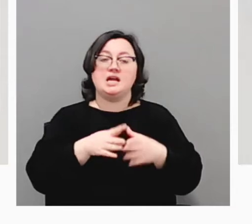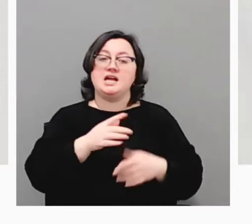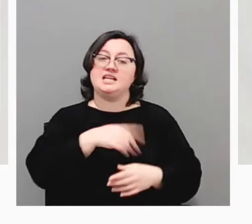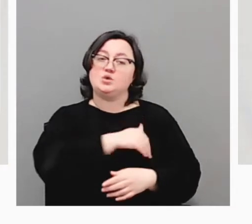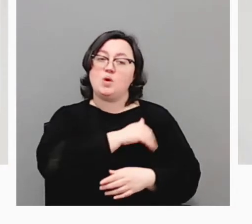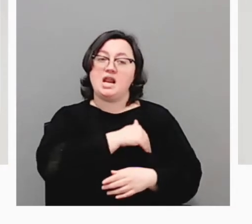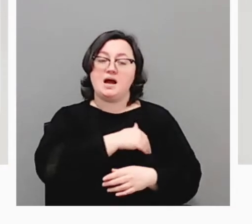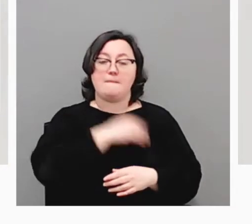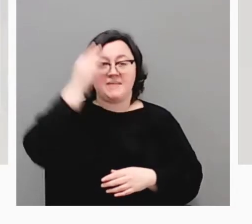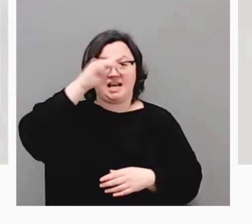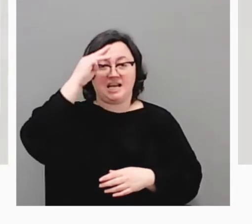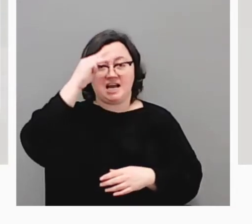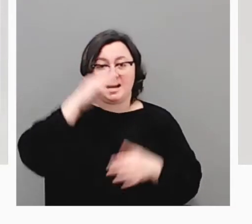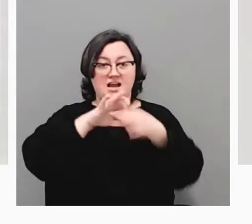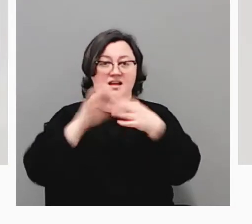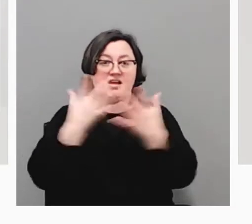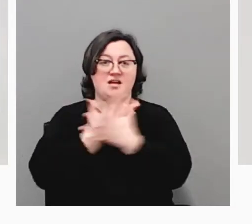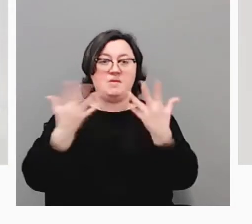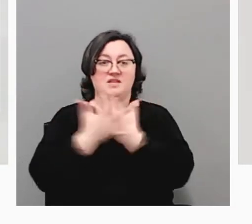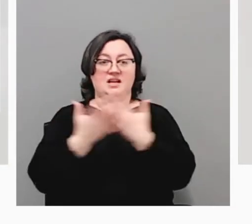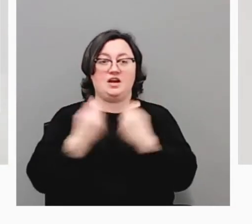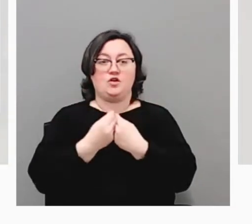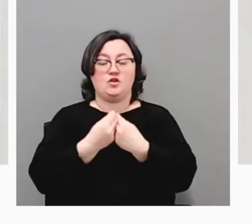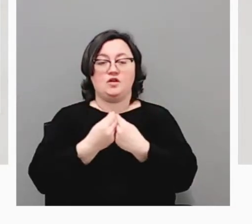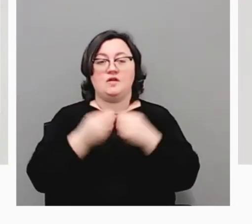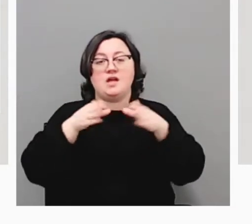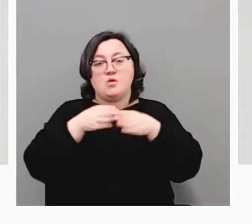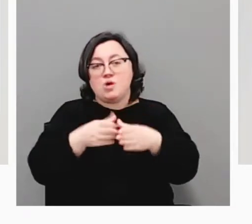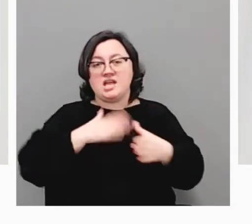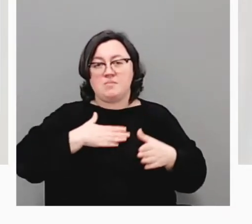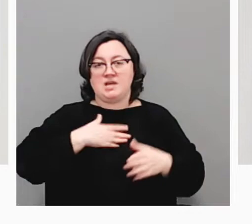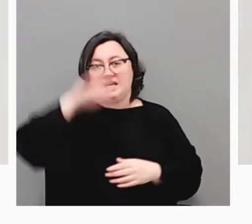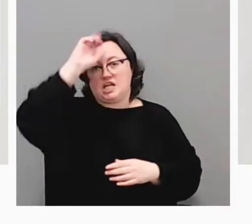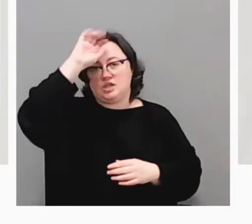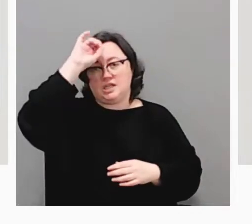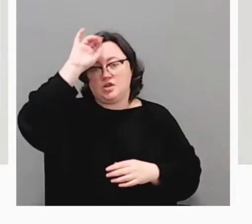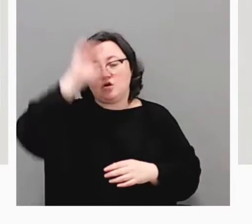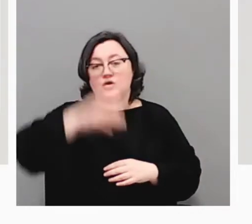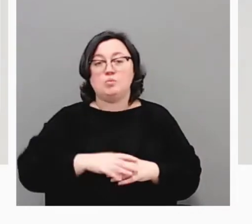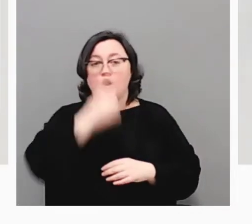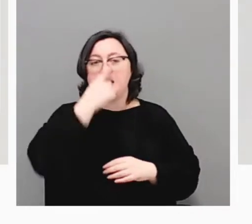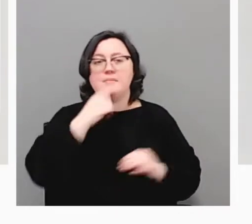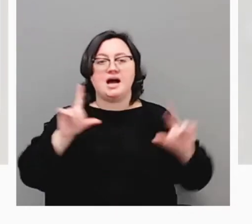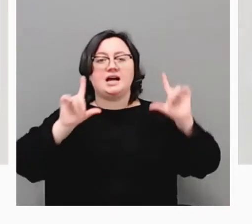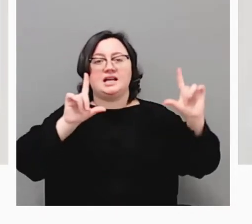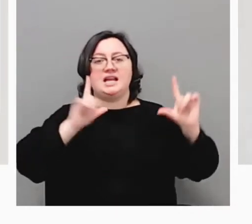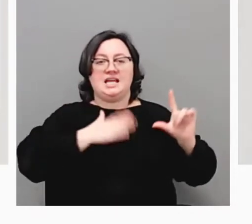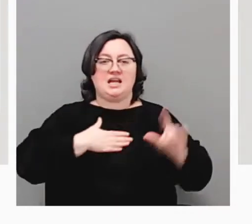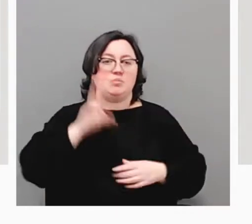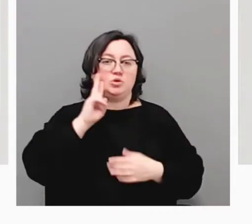mezclada con la propia infraestructura del muelle de Río Tinto, ¿no?, que es un poco la imagen que queremos